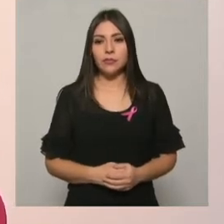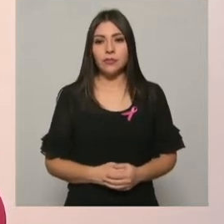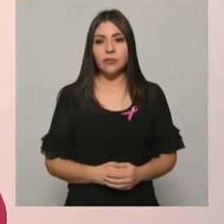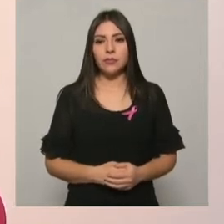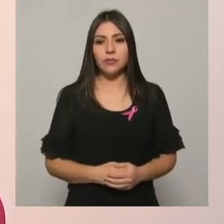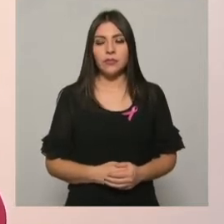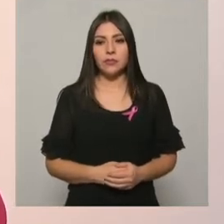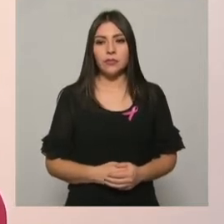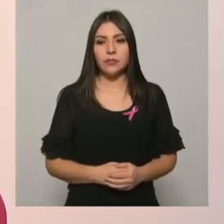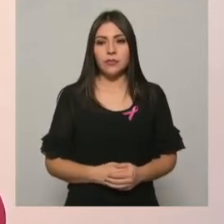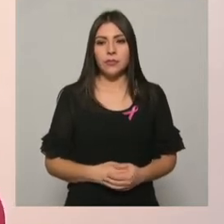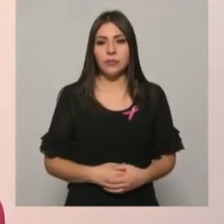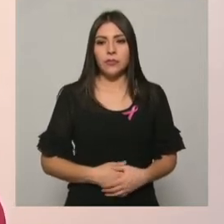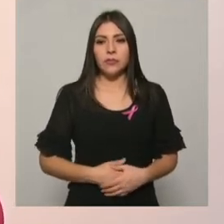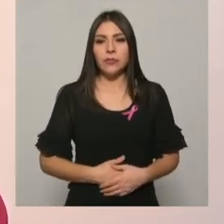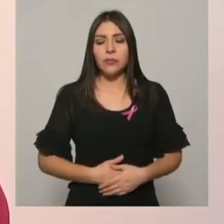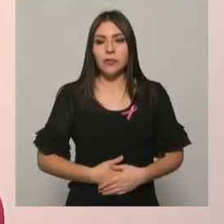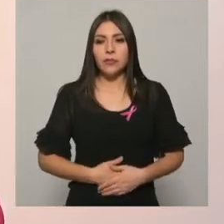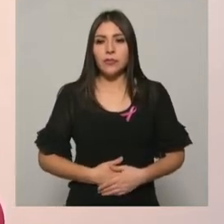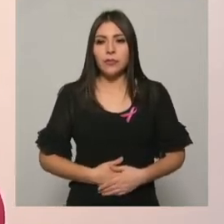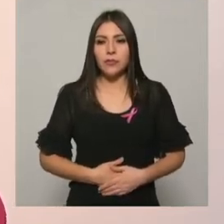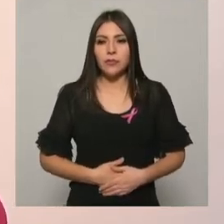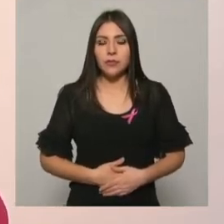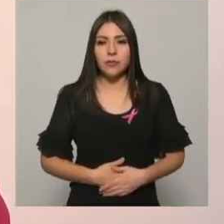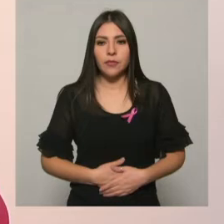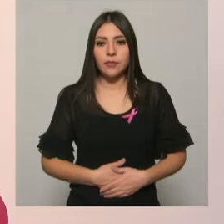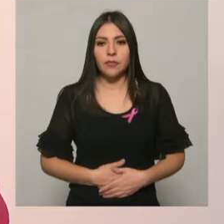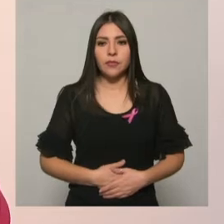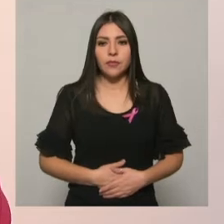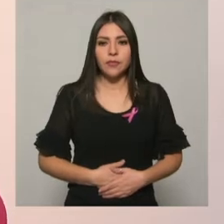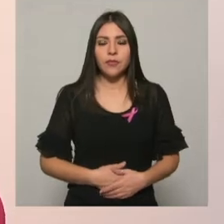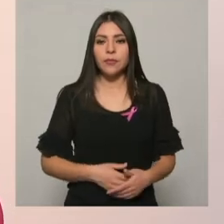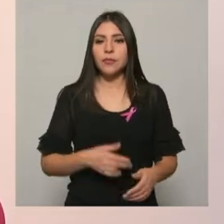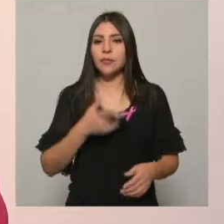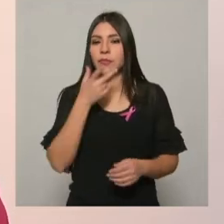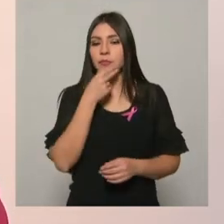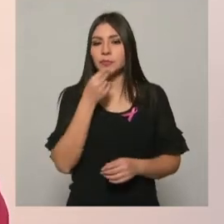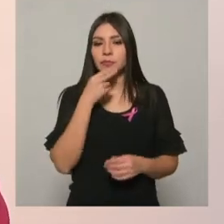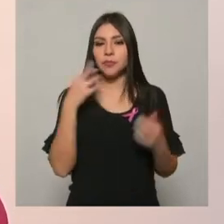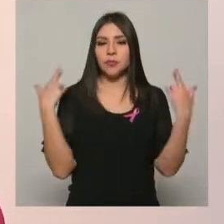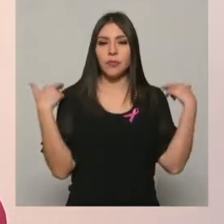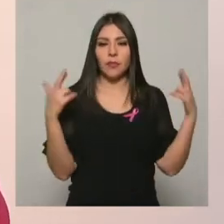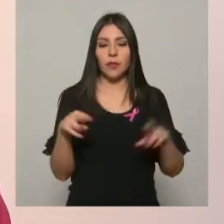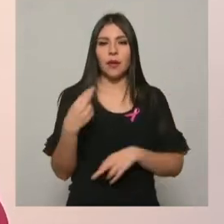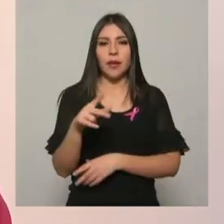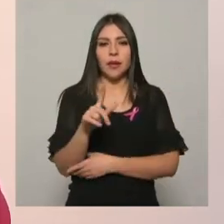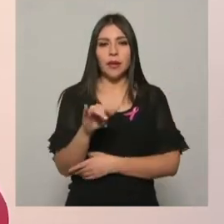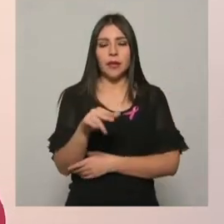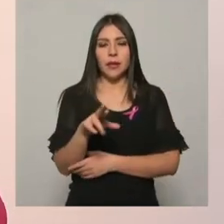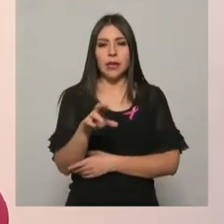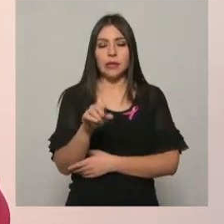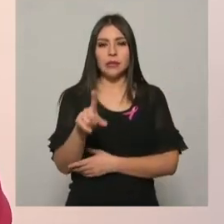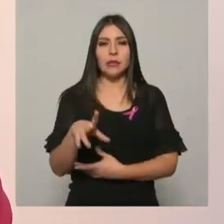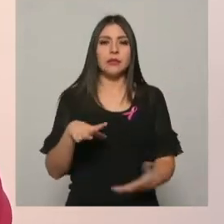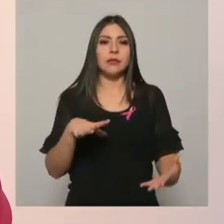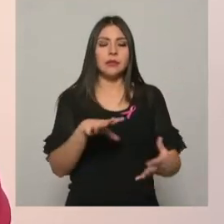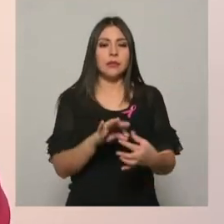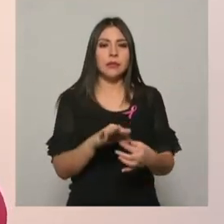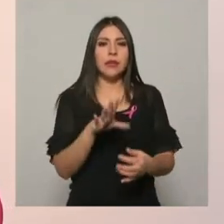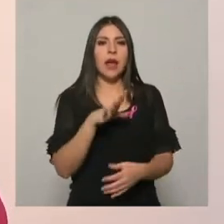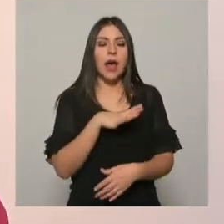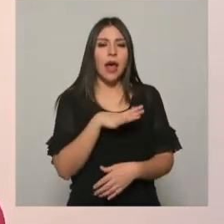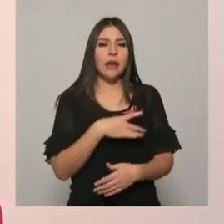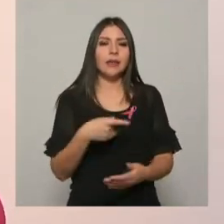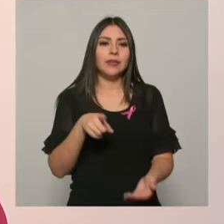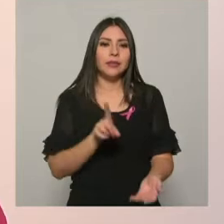como hicimos la mancuerna con el profesor Linares, ¿no? Porque de hecho él tiene la historia registrada